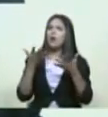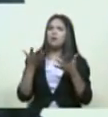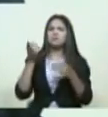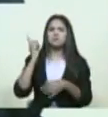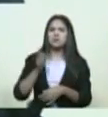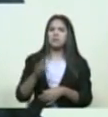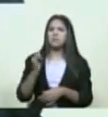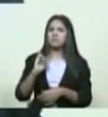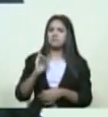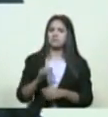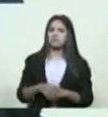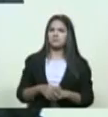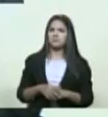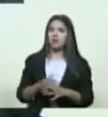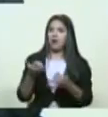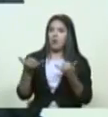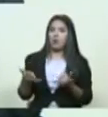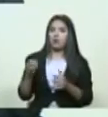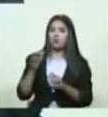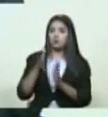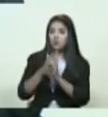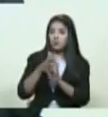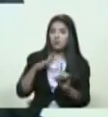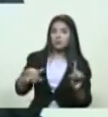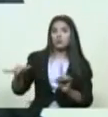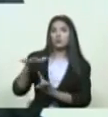tener en este aspecto